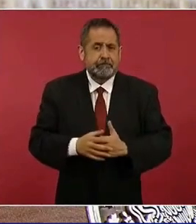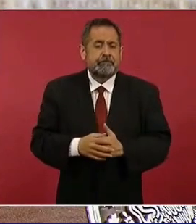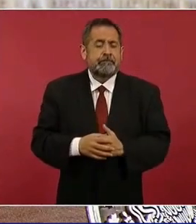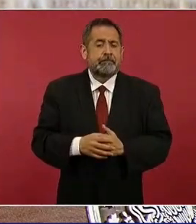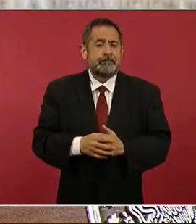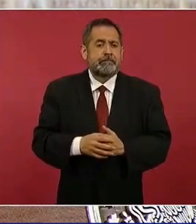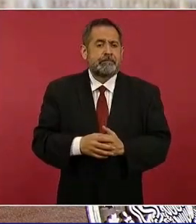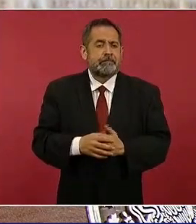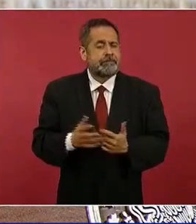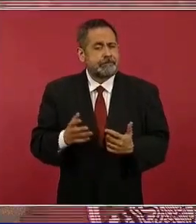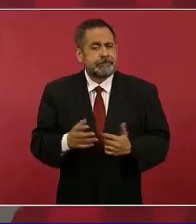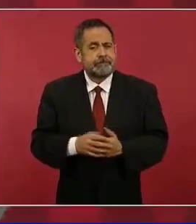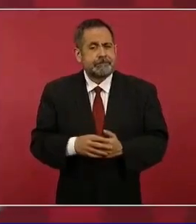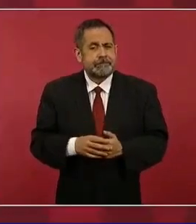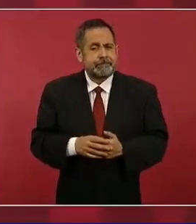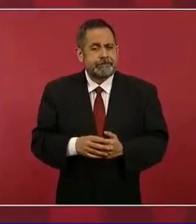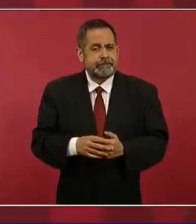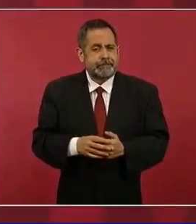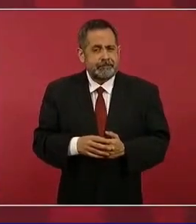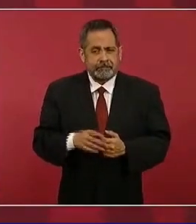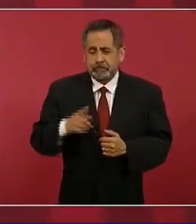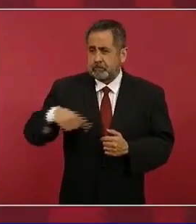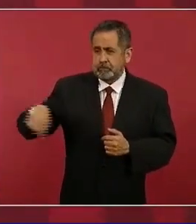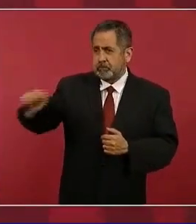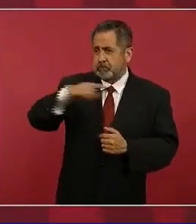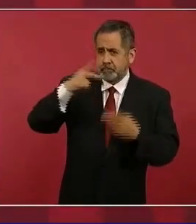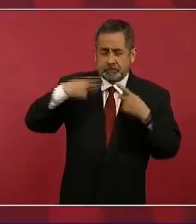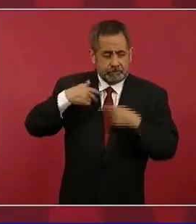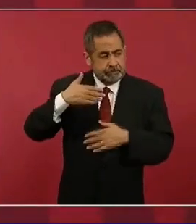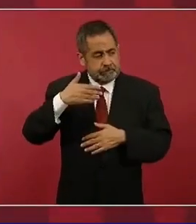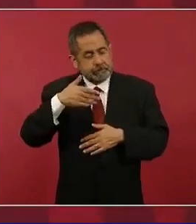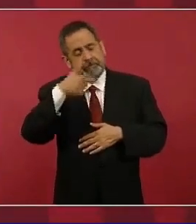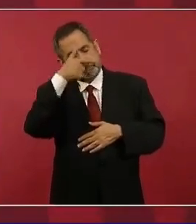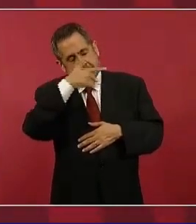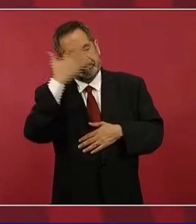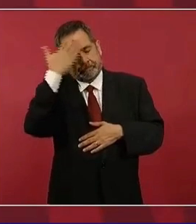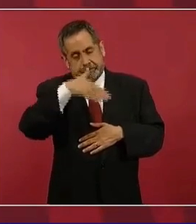¿Ustedes creen que eso lo sabían los mexicanos?